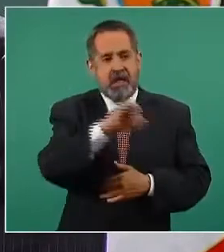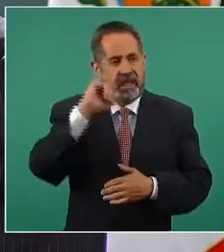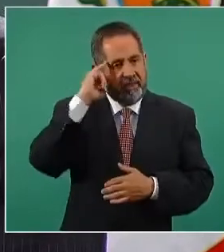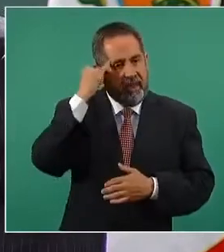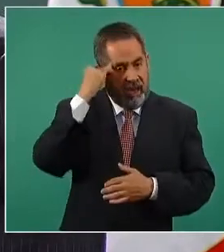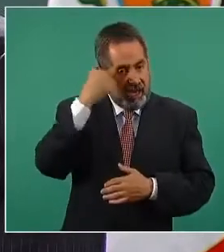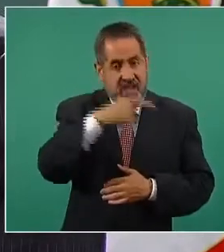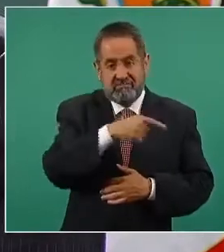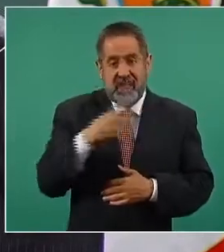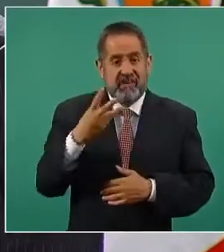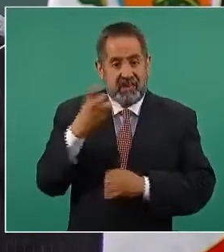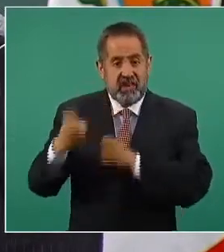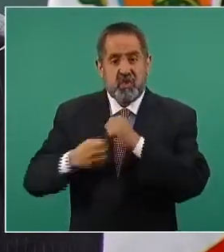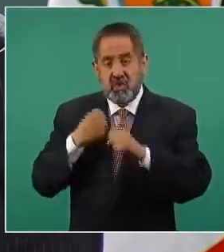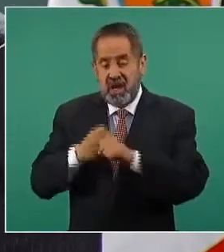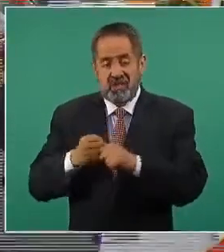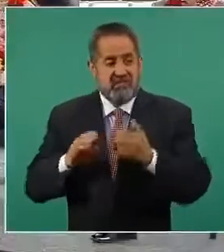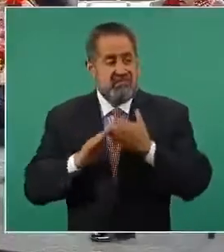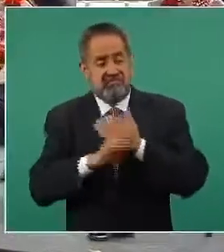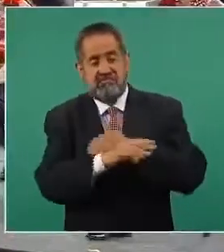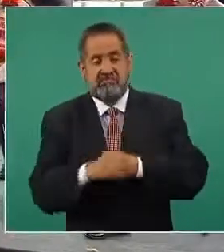indígenas. Las leyes que se